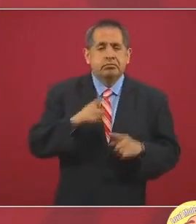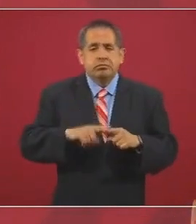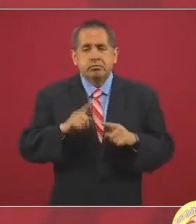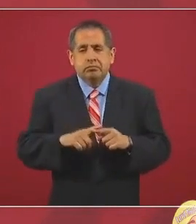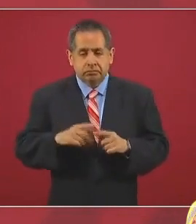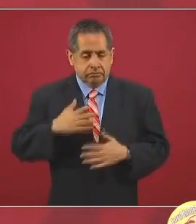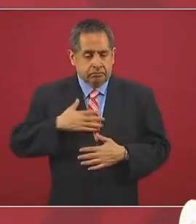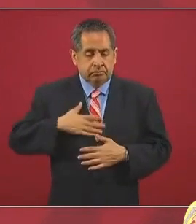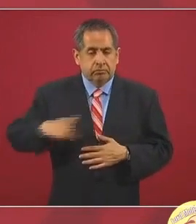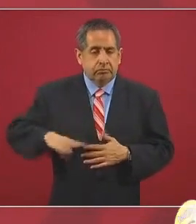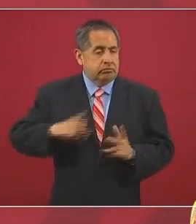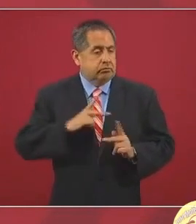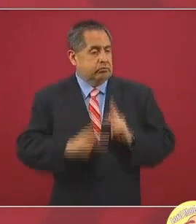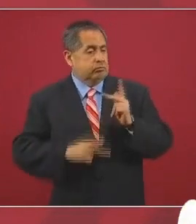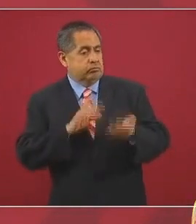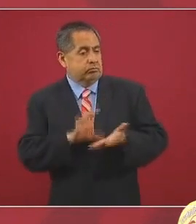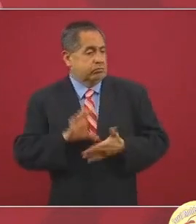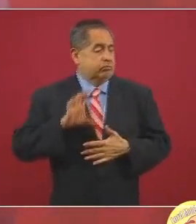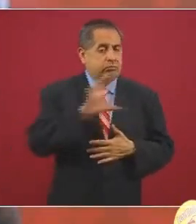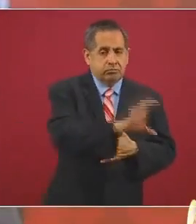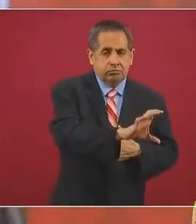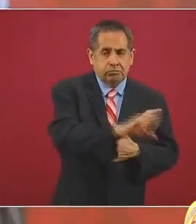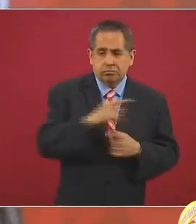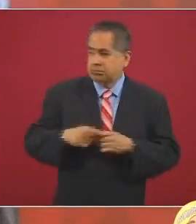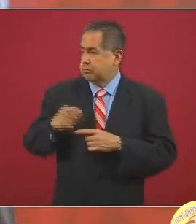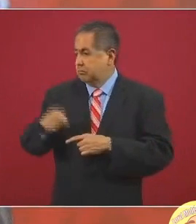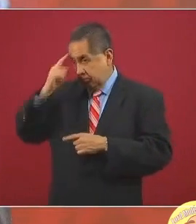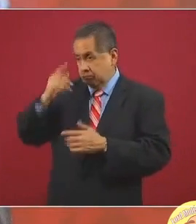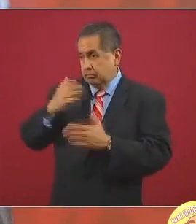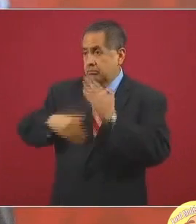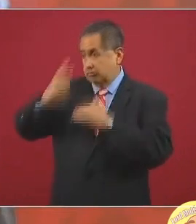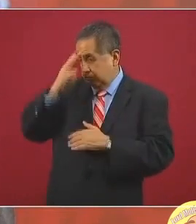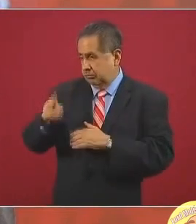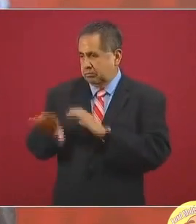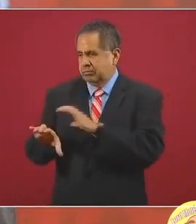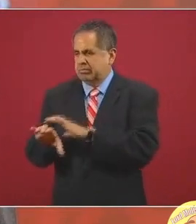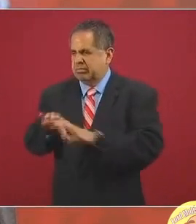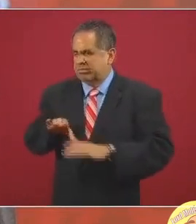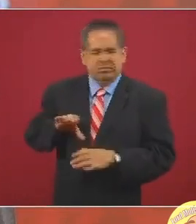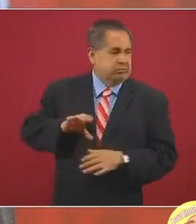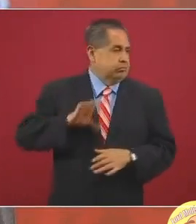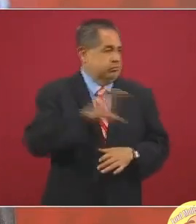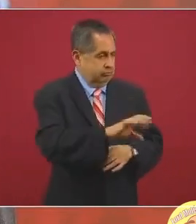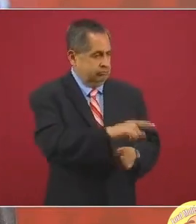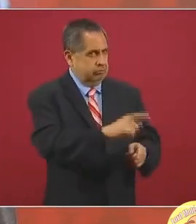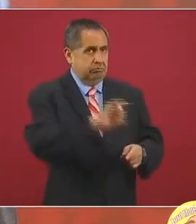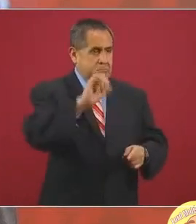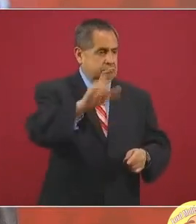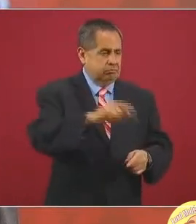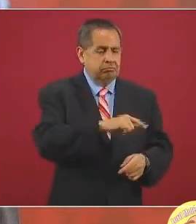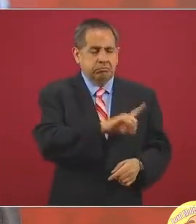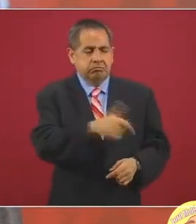con créditos de la Banca de Desarrollo de México.